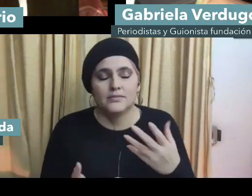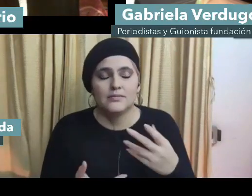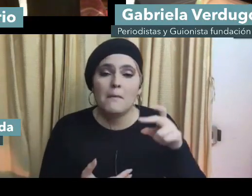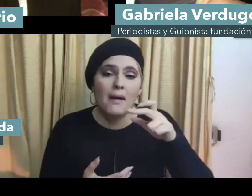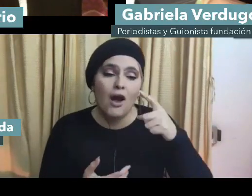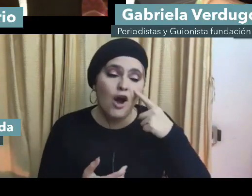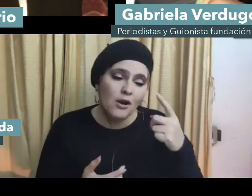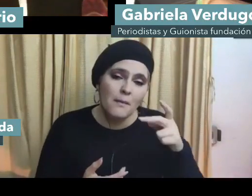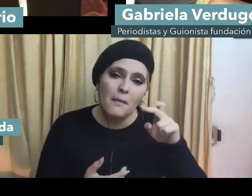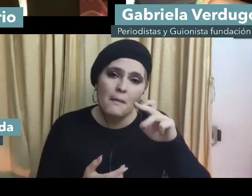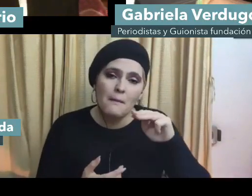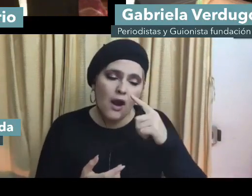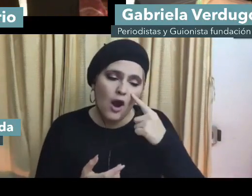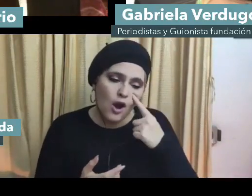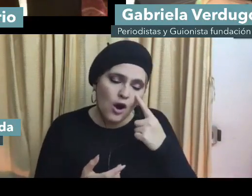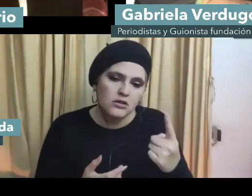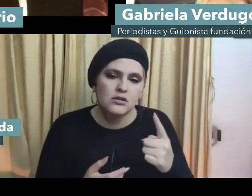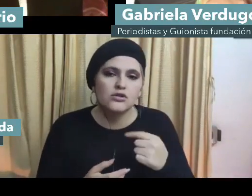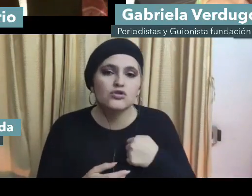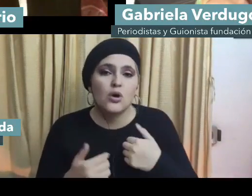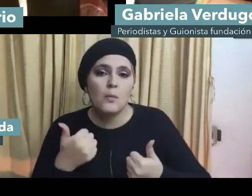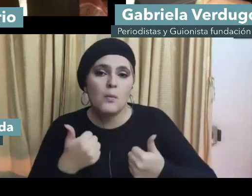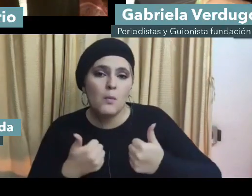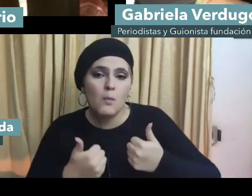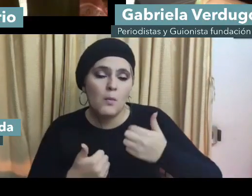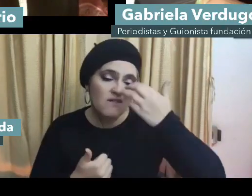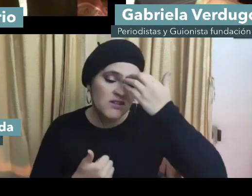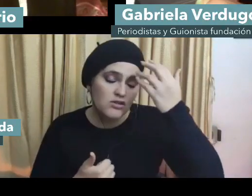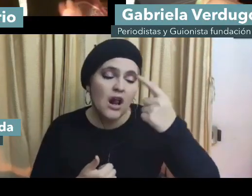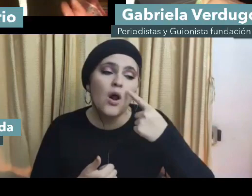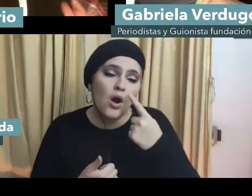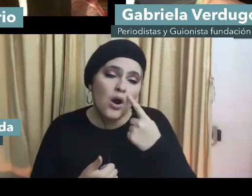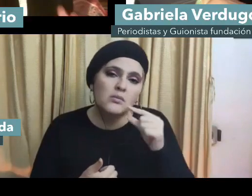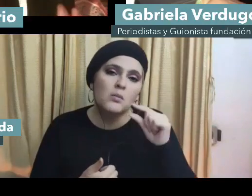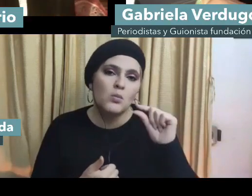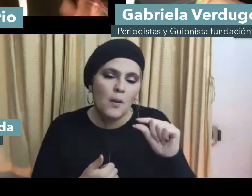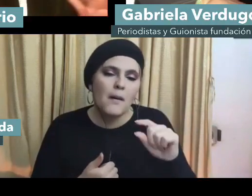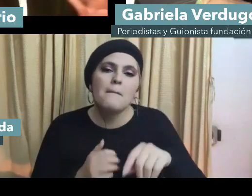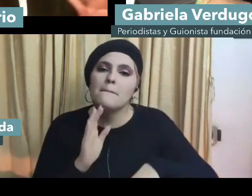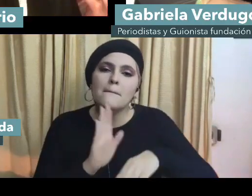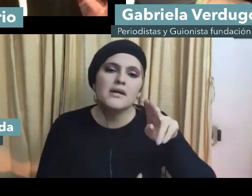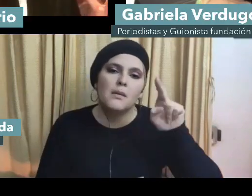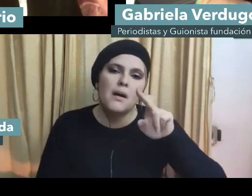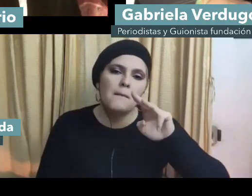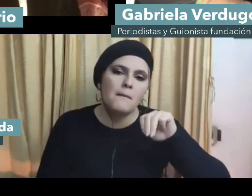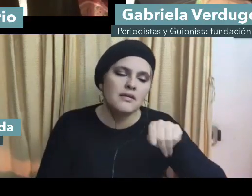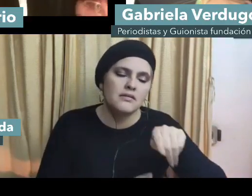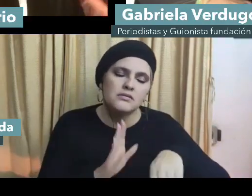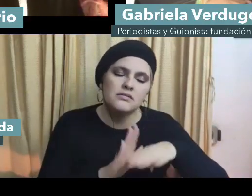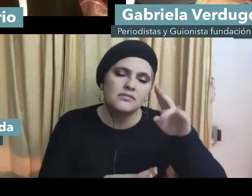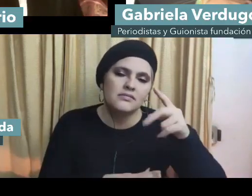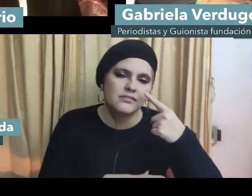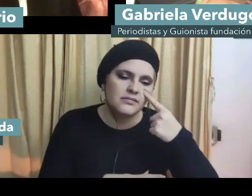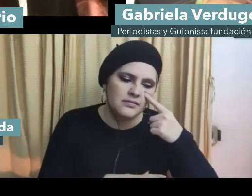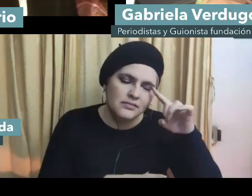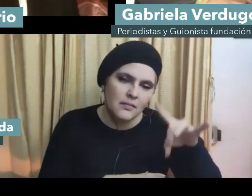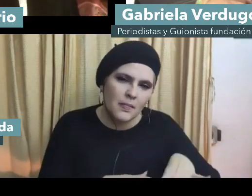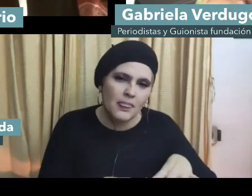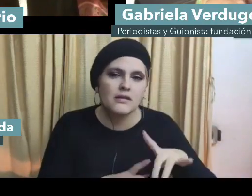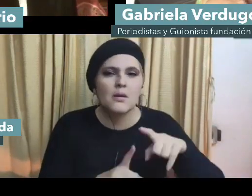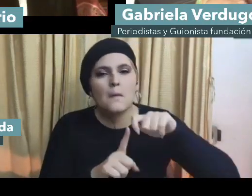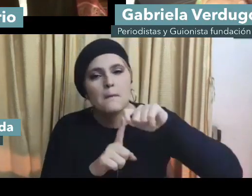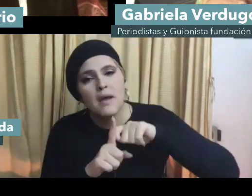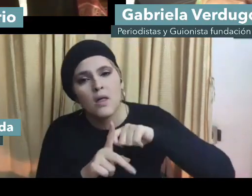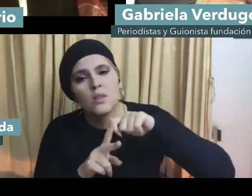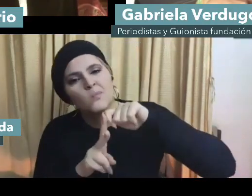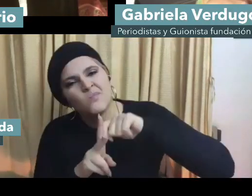Los profesionales lo conocemos un poco, pero ¿quién mejor lo conoce? Y tenemos que definir objetivos terapéuticos. Este mes, estos 2 meses vamos a trabajar en este